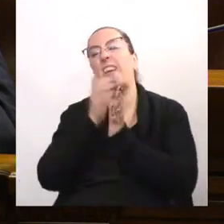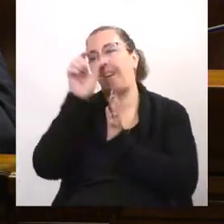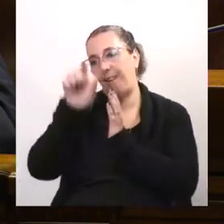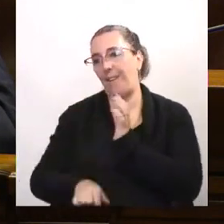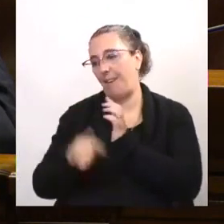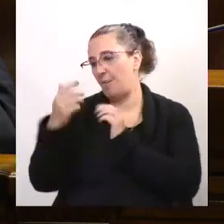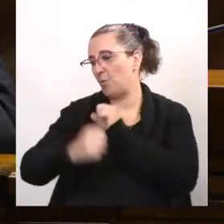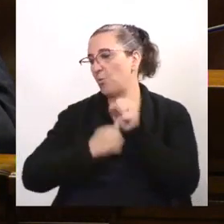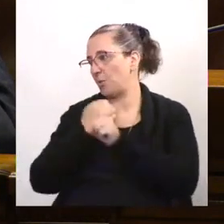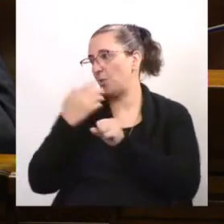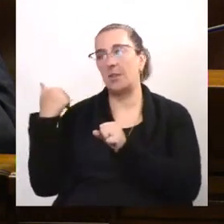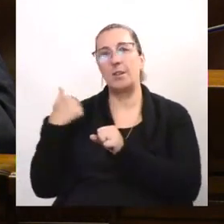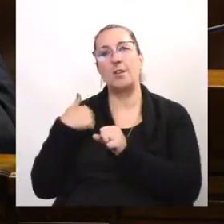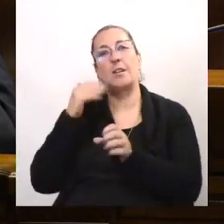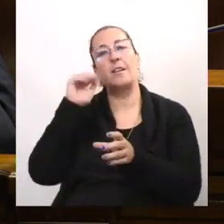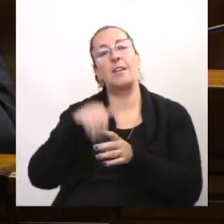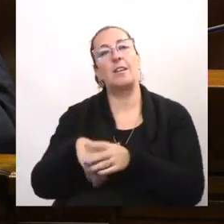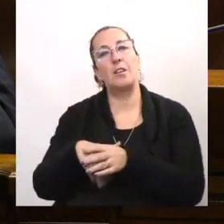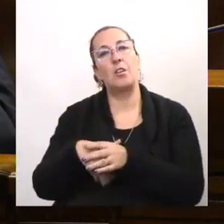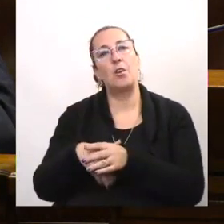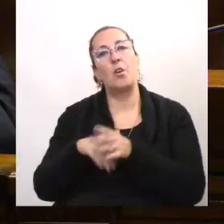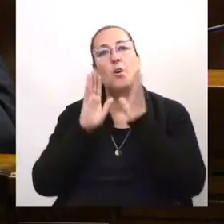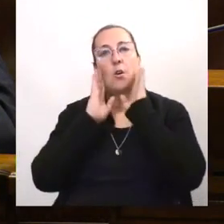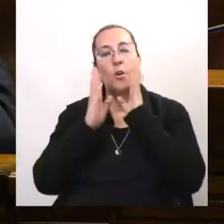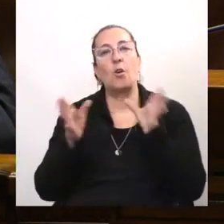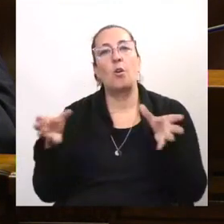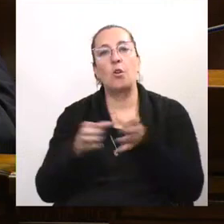No está dentro del menú de la Corte Electoral